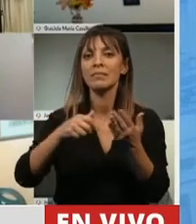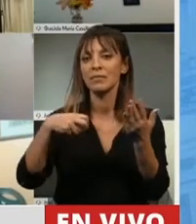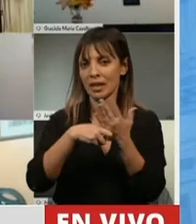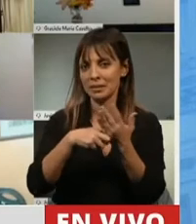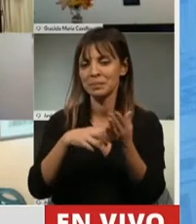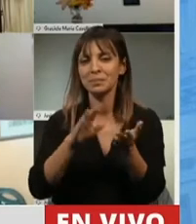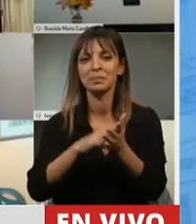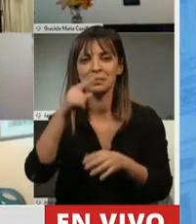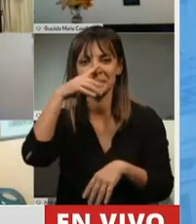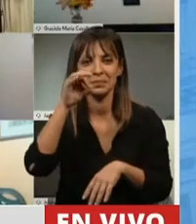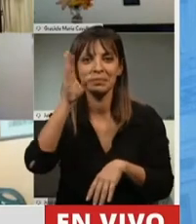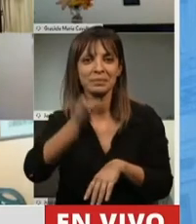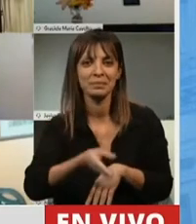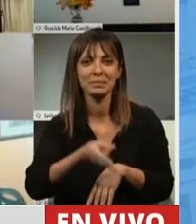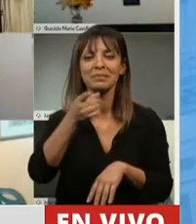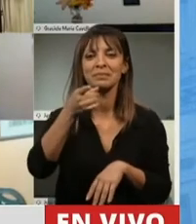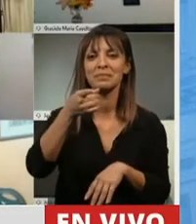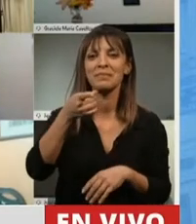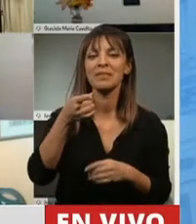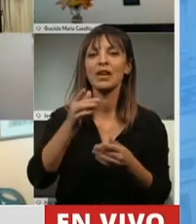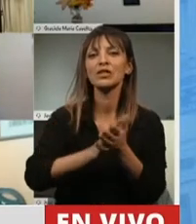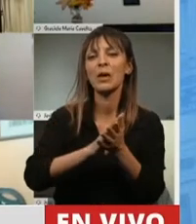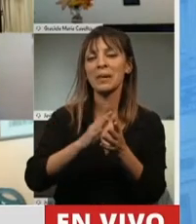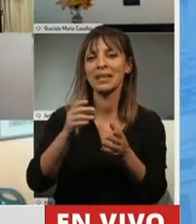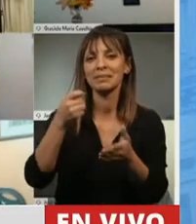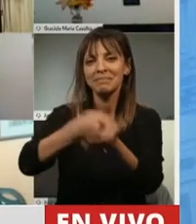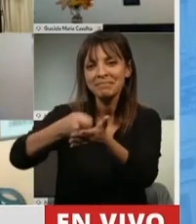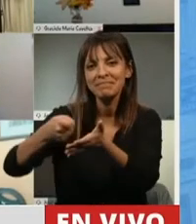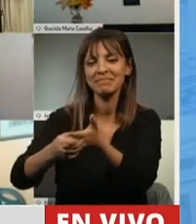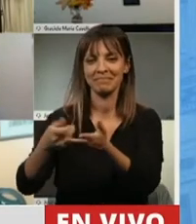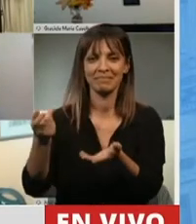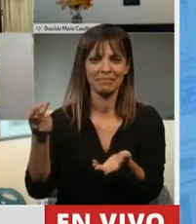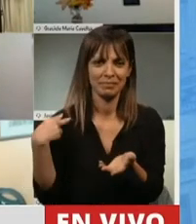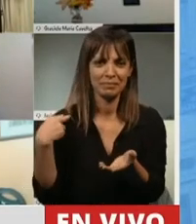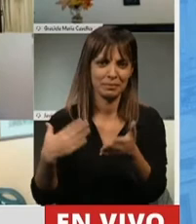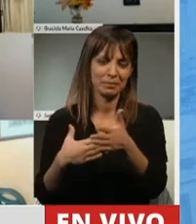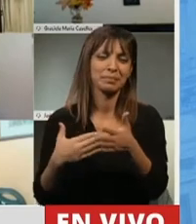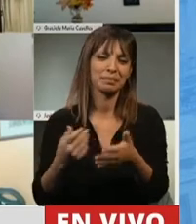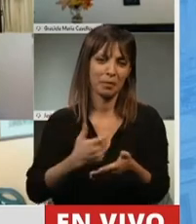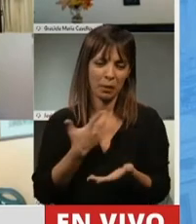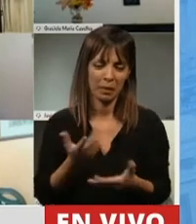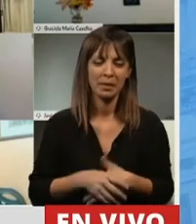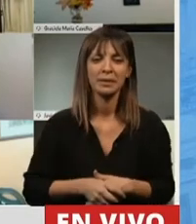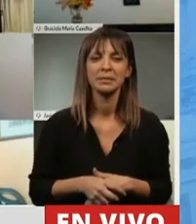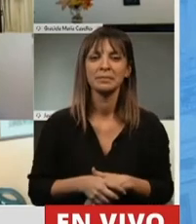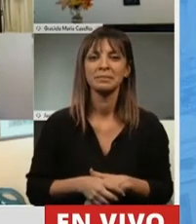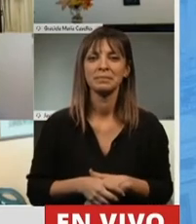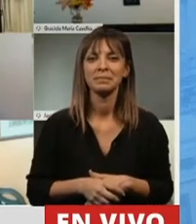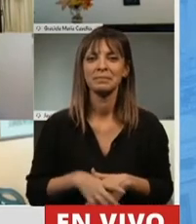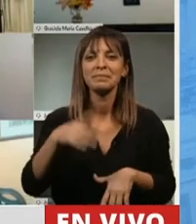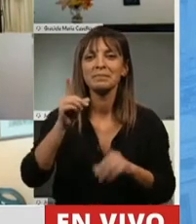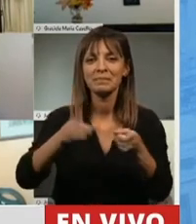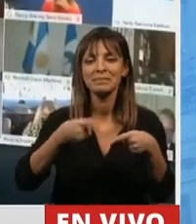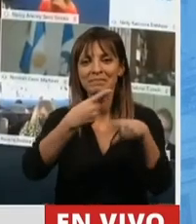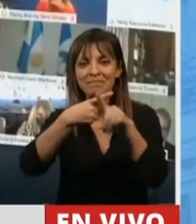equivalente al 70% del monto de contribuciones patronales pagadas, efectivamente, pero que se